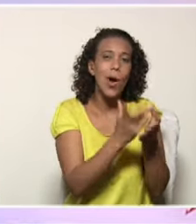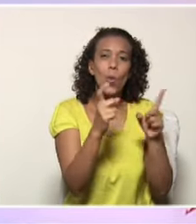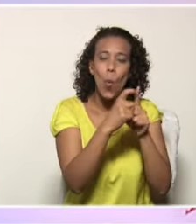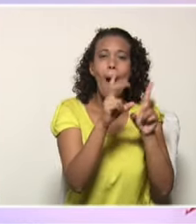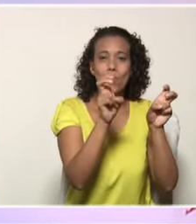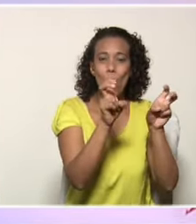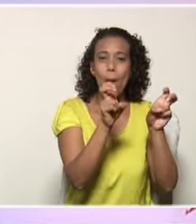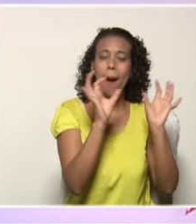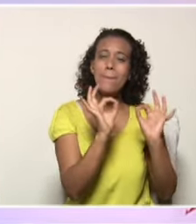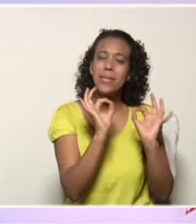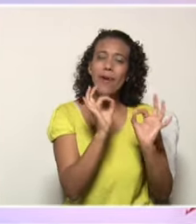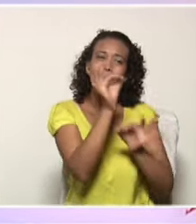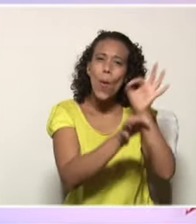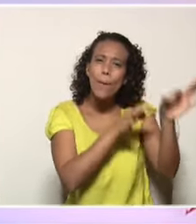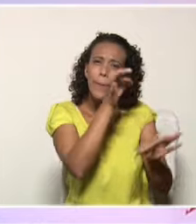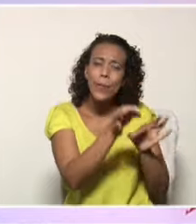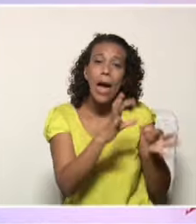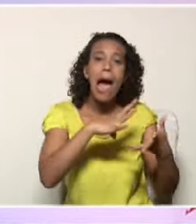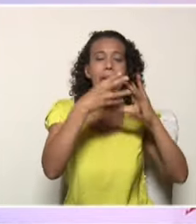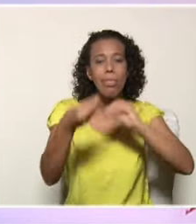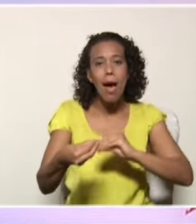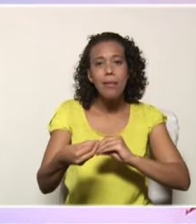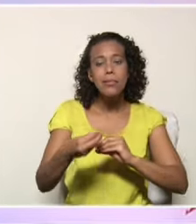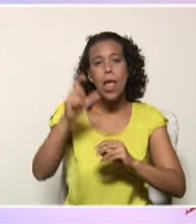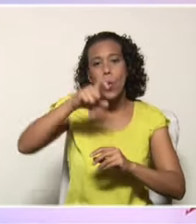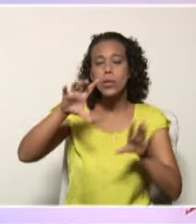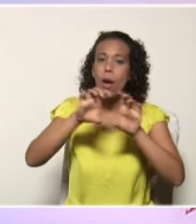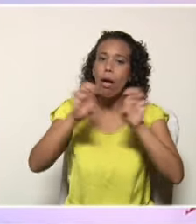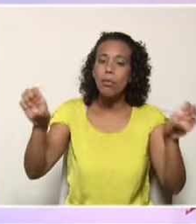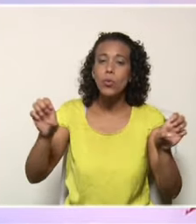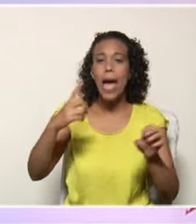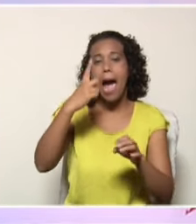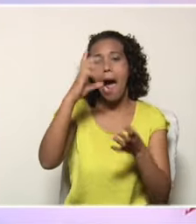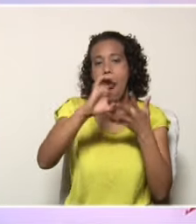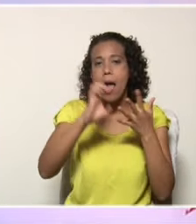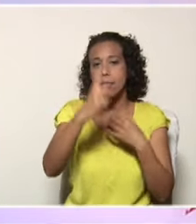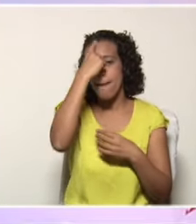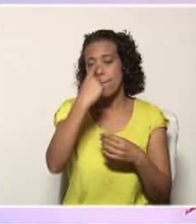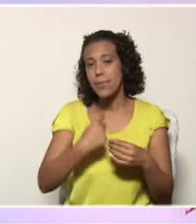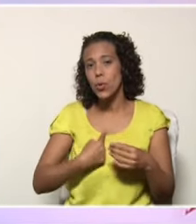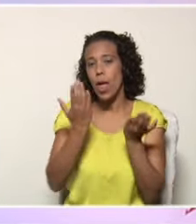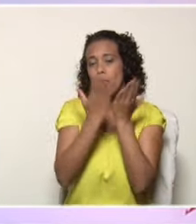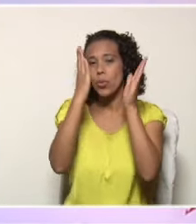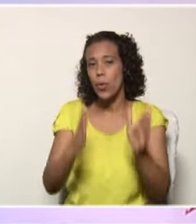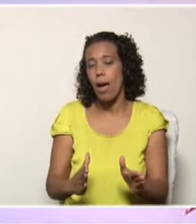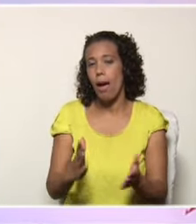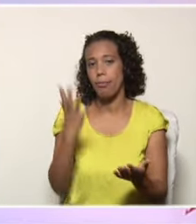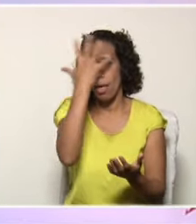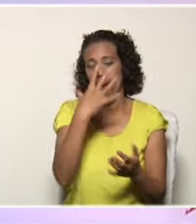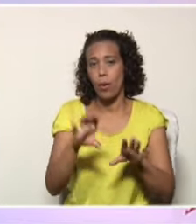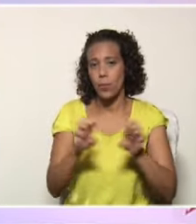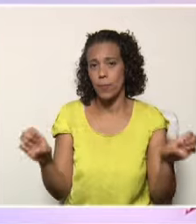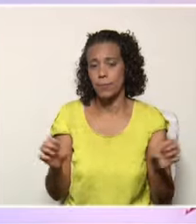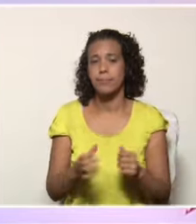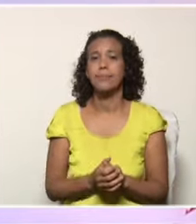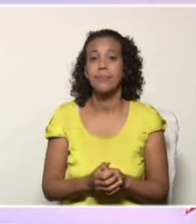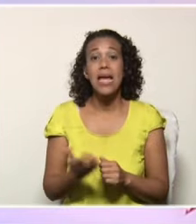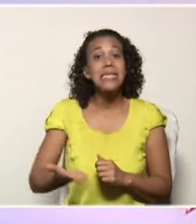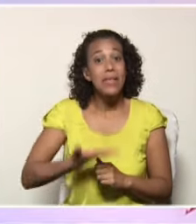las especificaciones que se adapten a las necesidades y características de cada uno de los estudiantes.